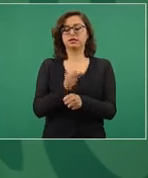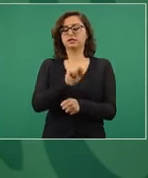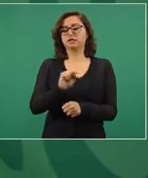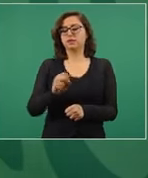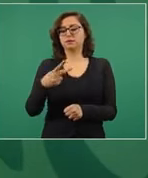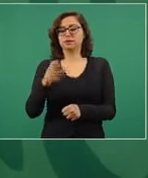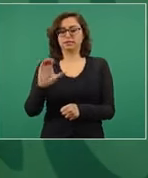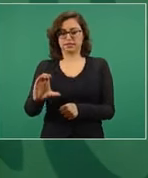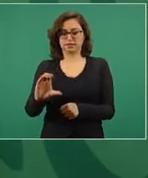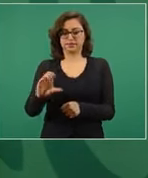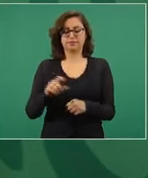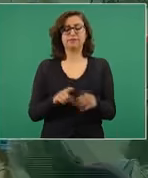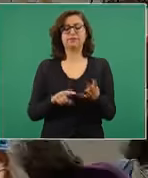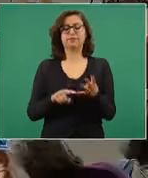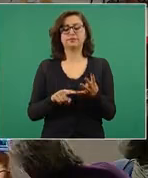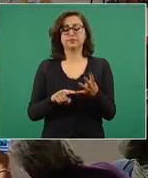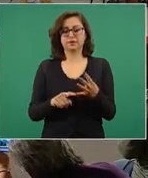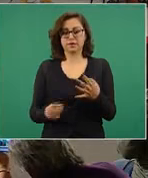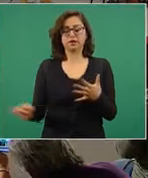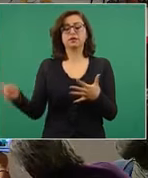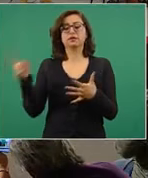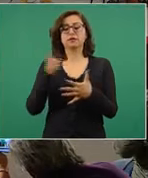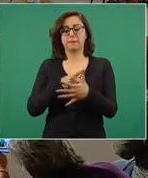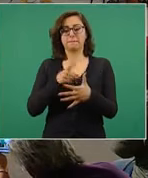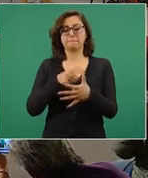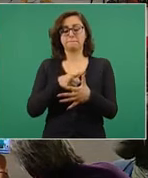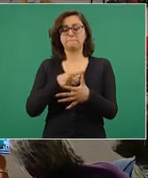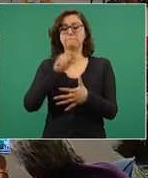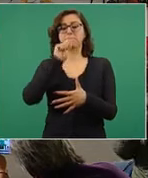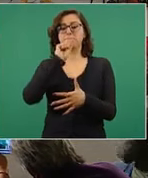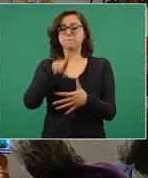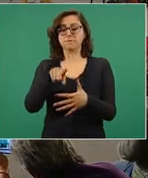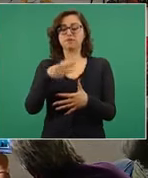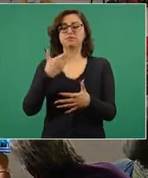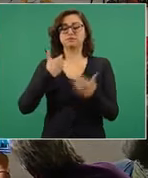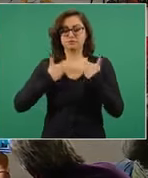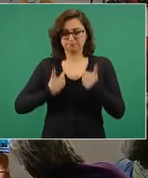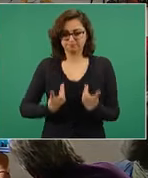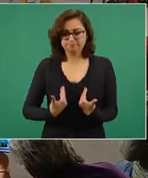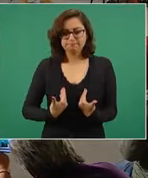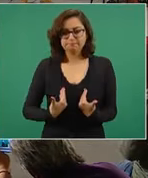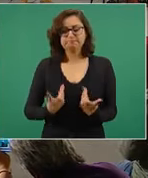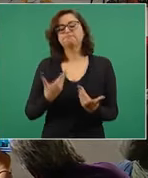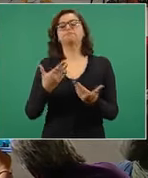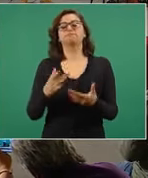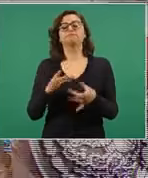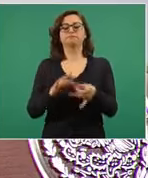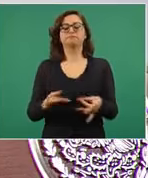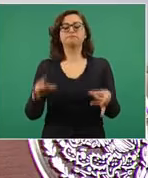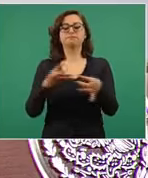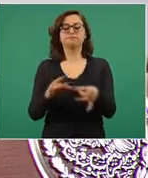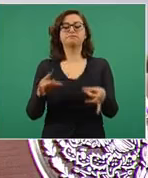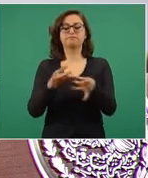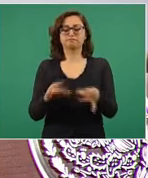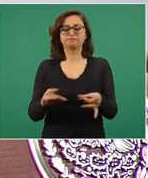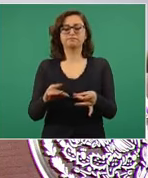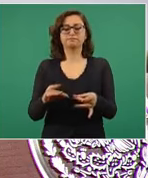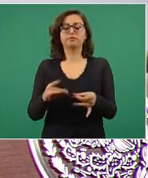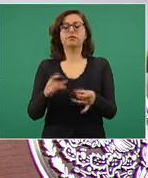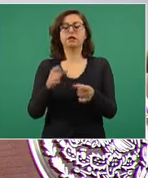país. También tendremos una intervención por parte de su servidora y está con nosotros